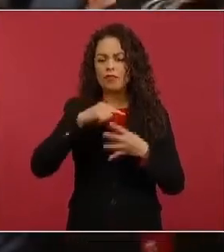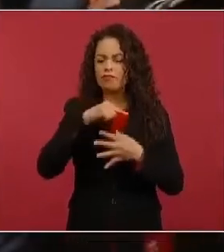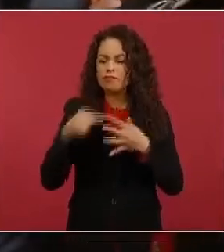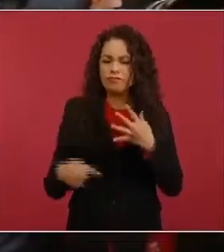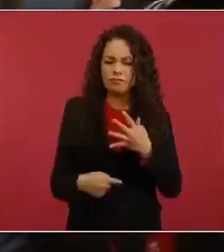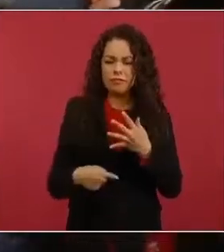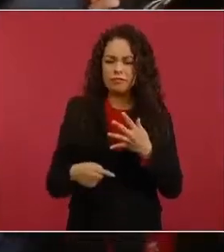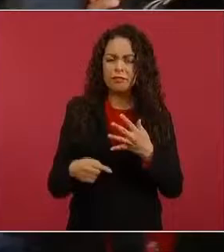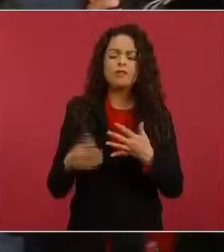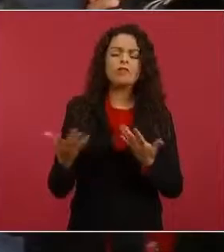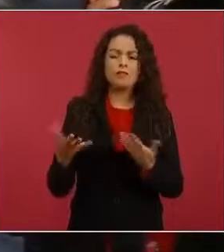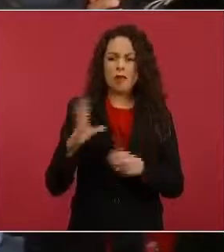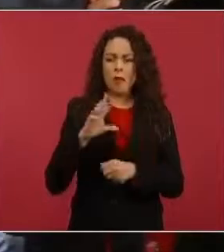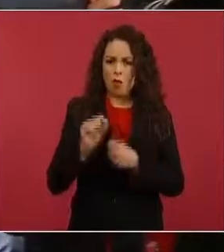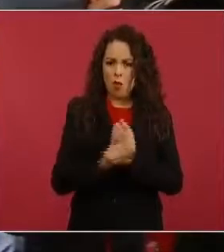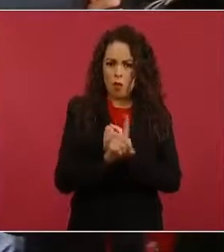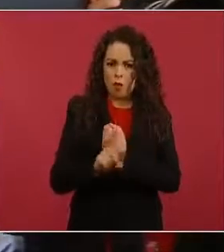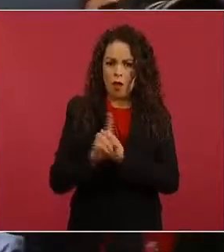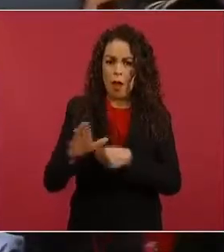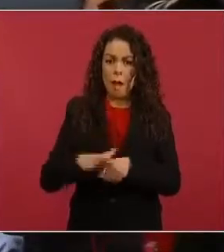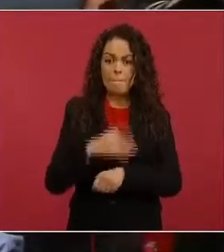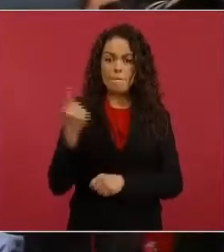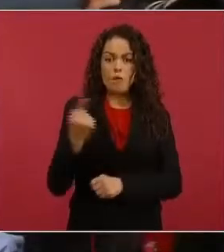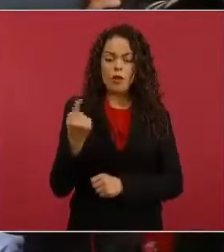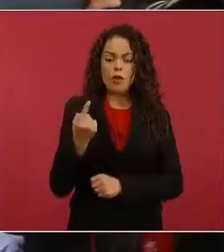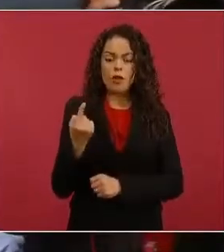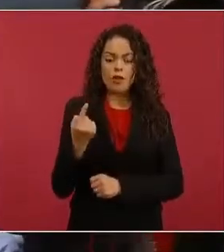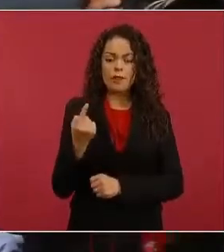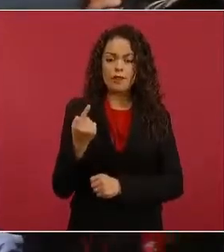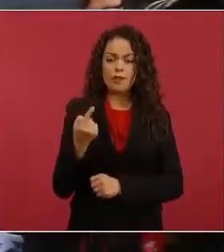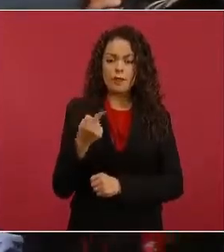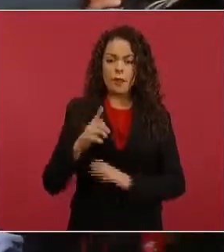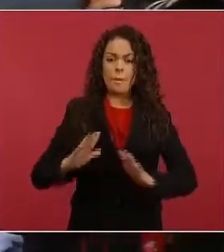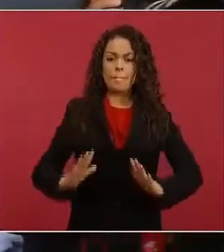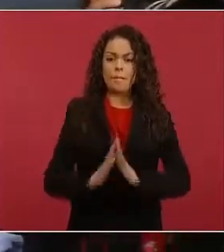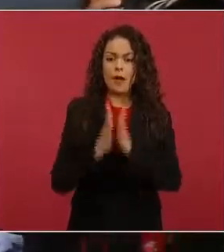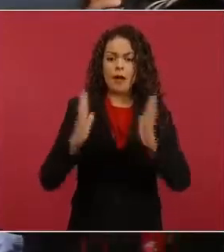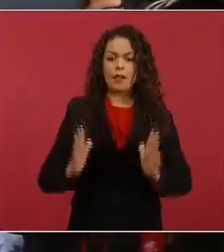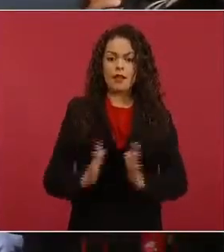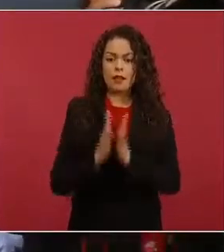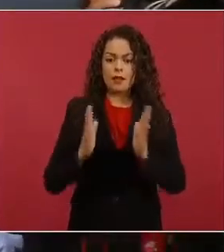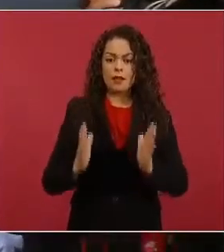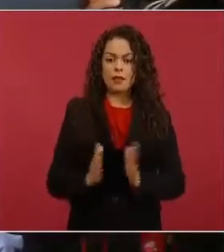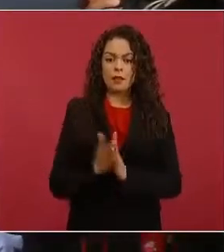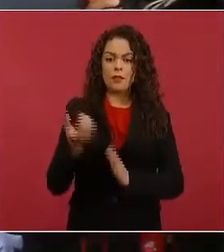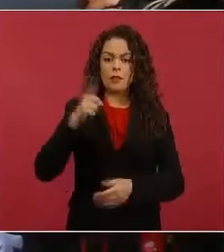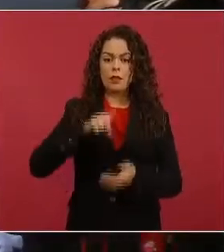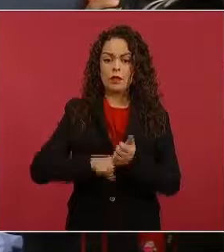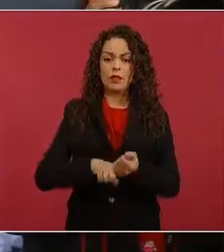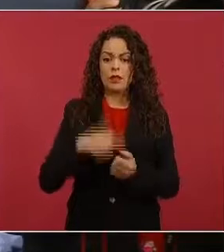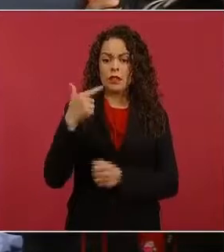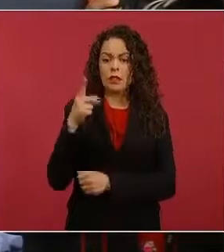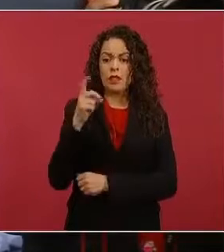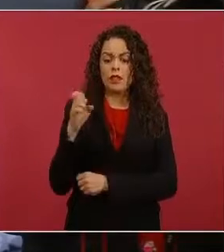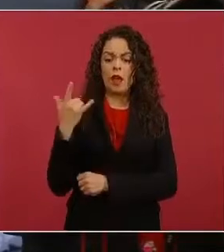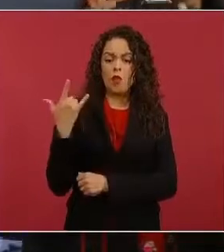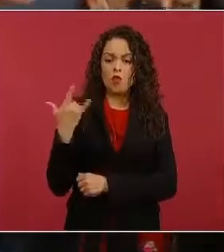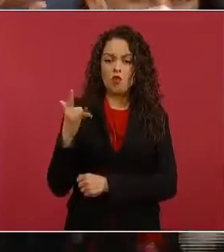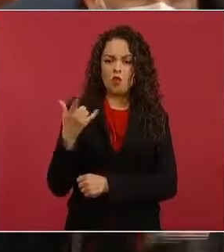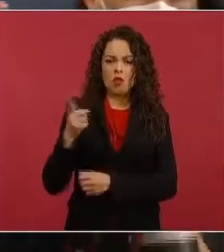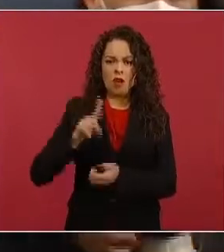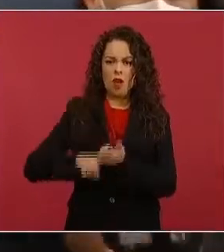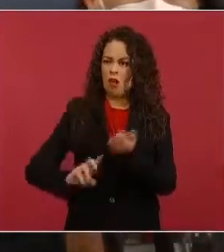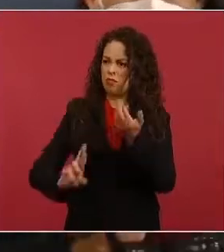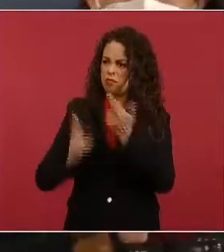ser que después de haber participado para lo de la revolución del 7 de julio, pues dejaron esa